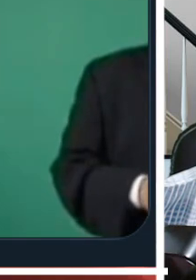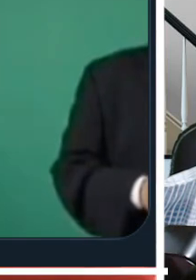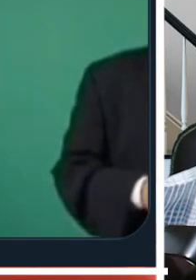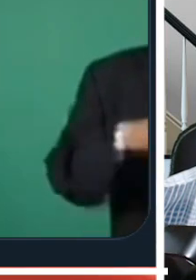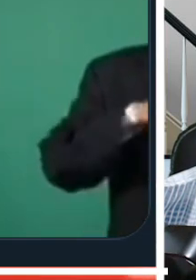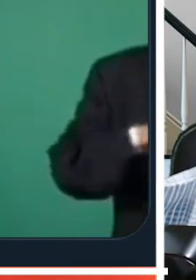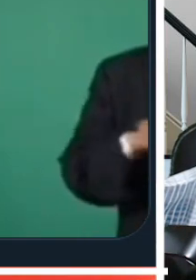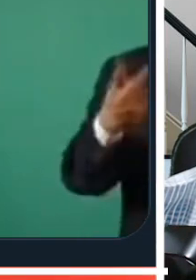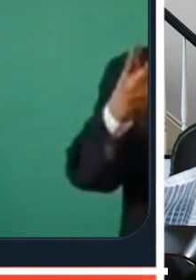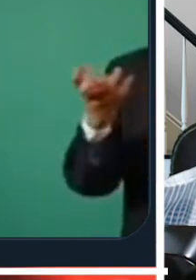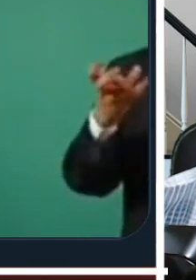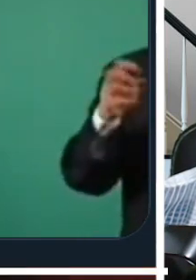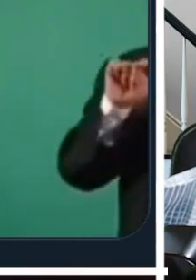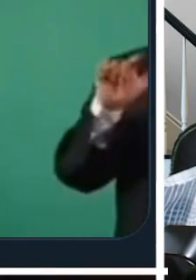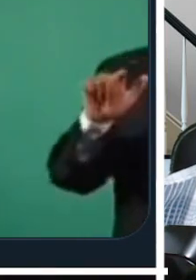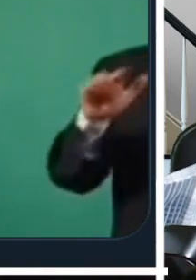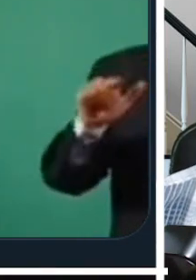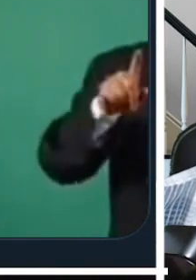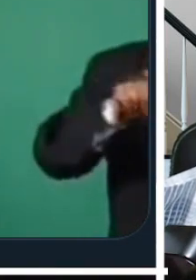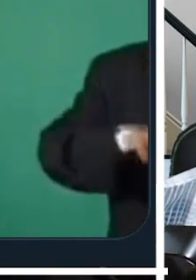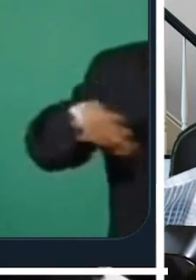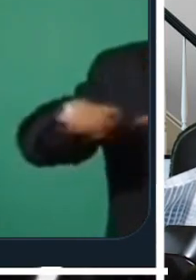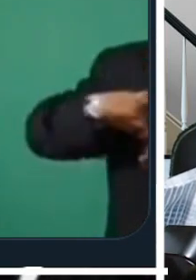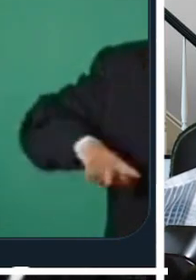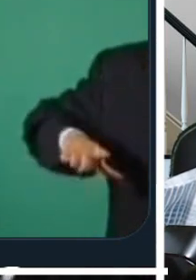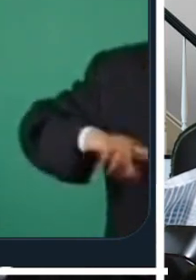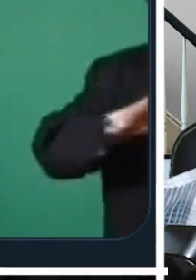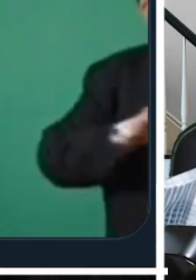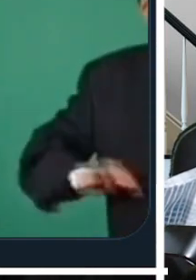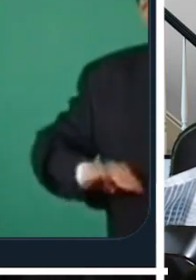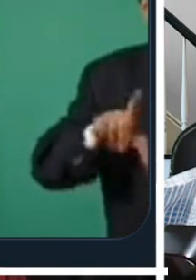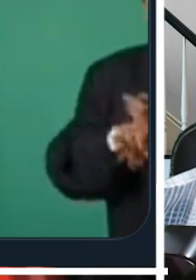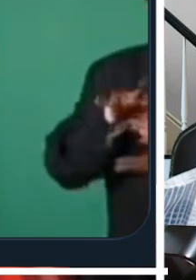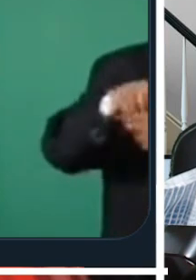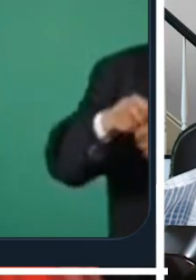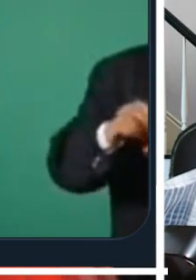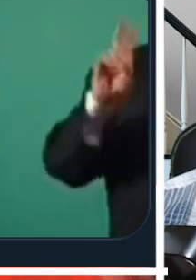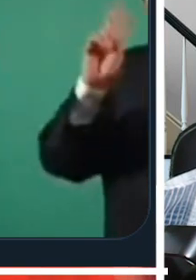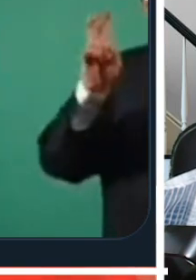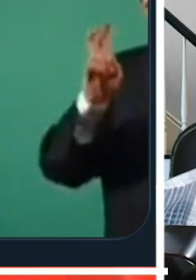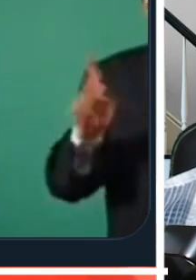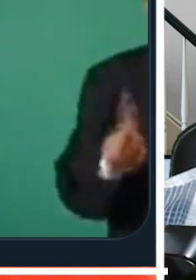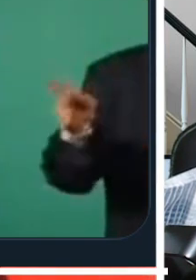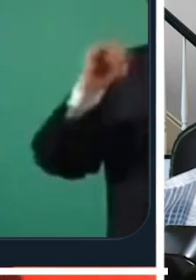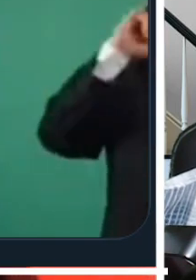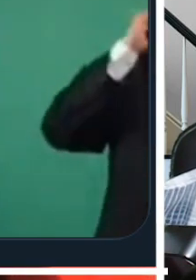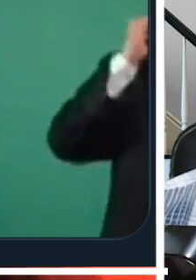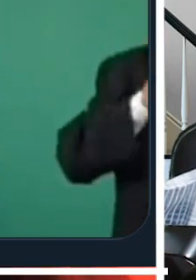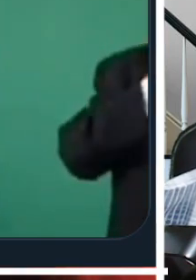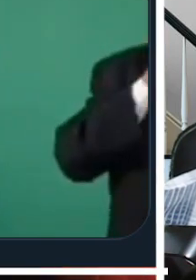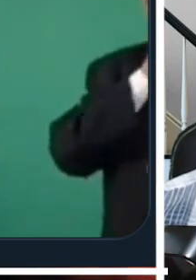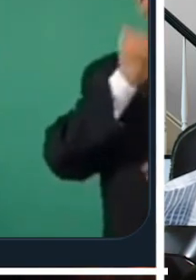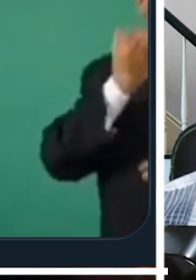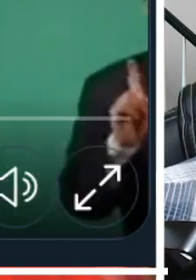voto del pueblo de México. Y después, amigos y amigas, lo recuperan